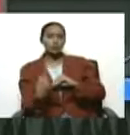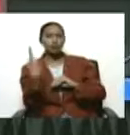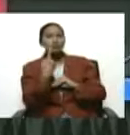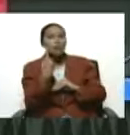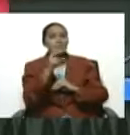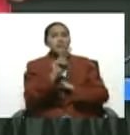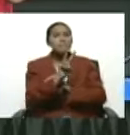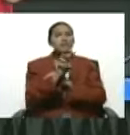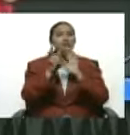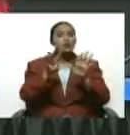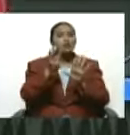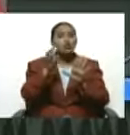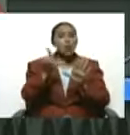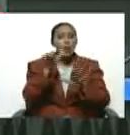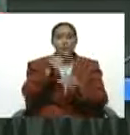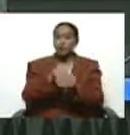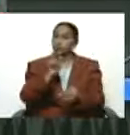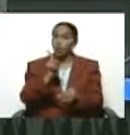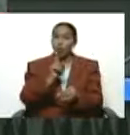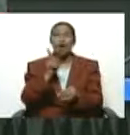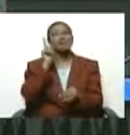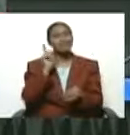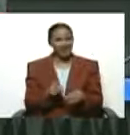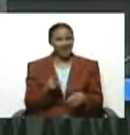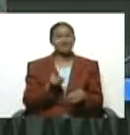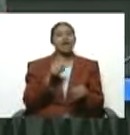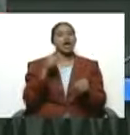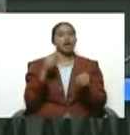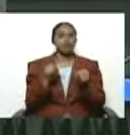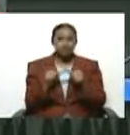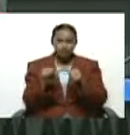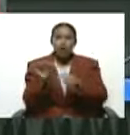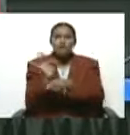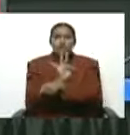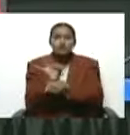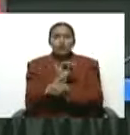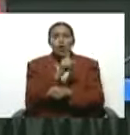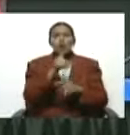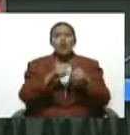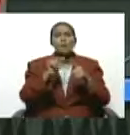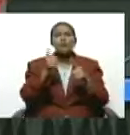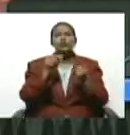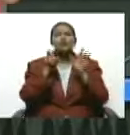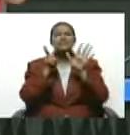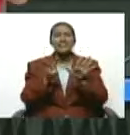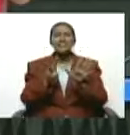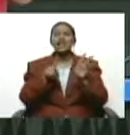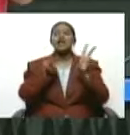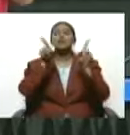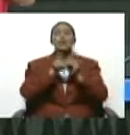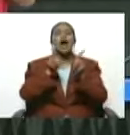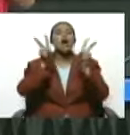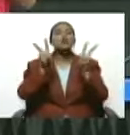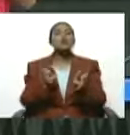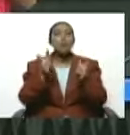del 28, porque este 1 por 10 tiene una característica fundamental, que es absolutamente nuevo. Borramos